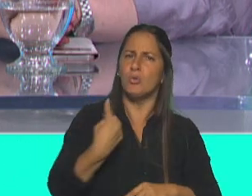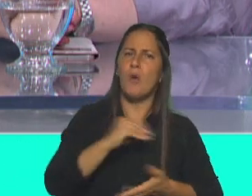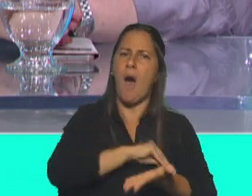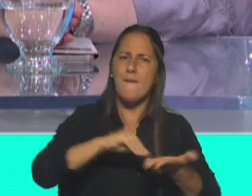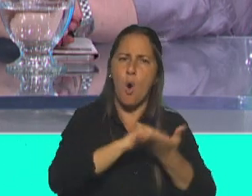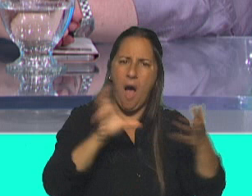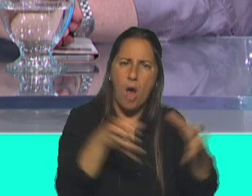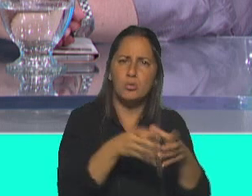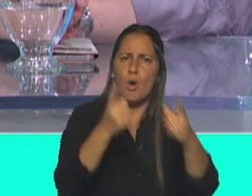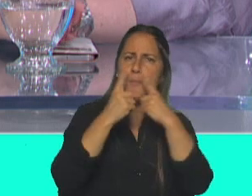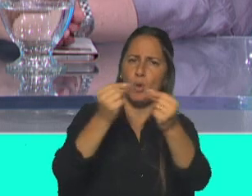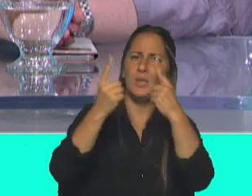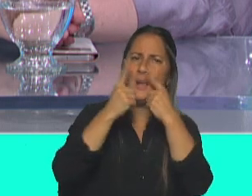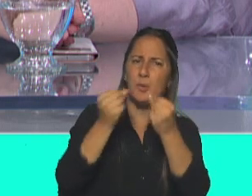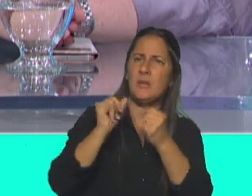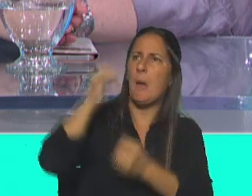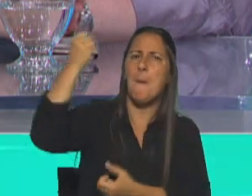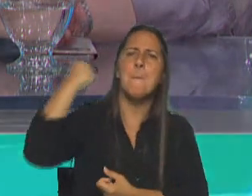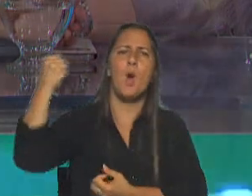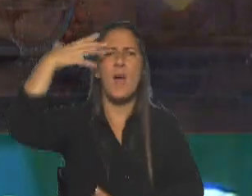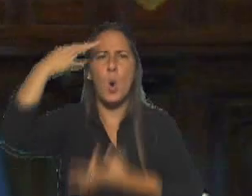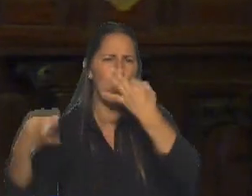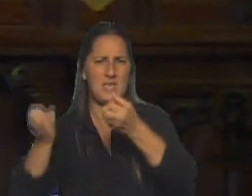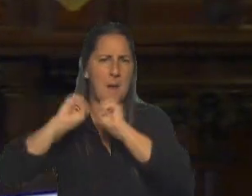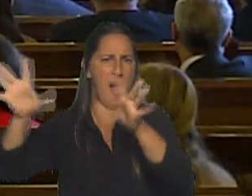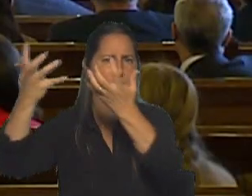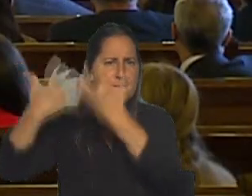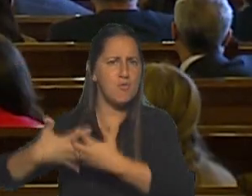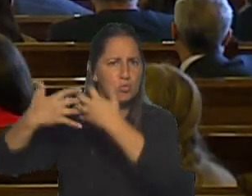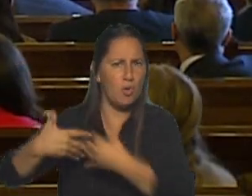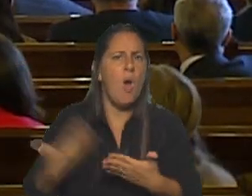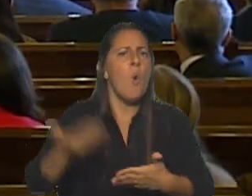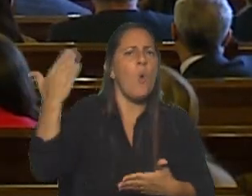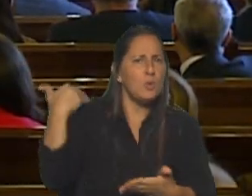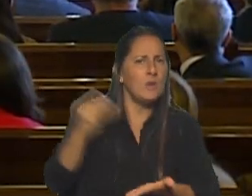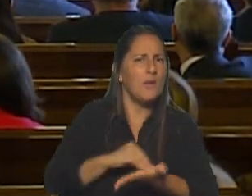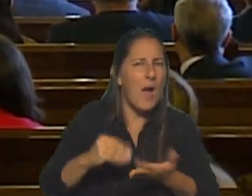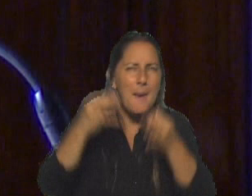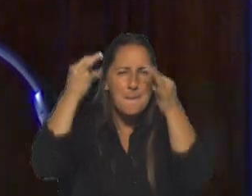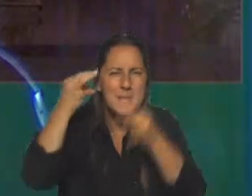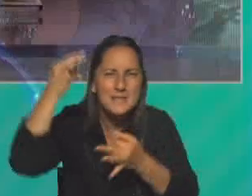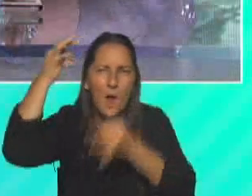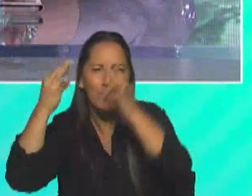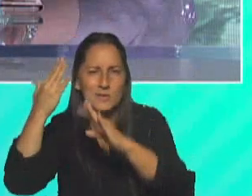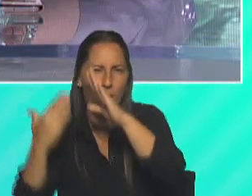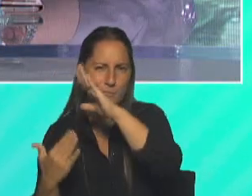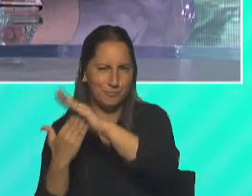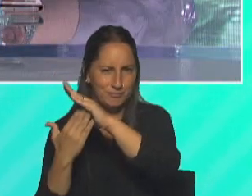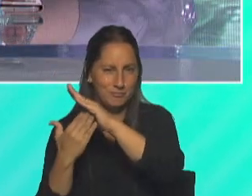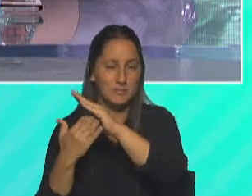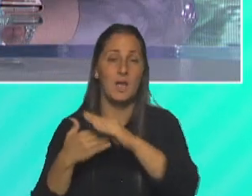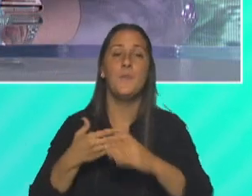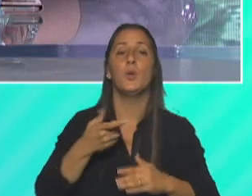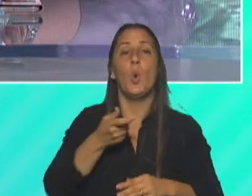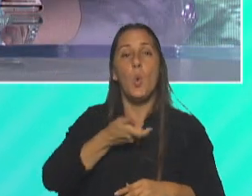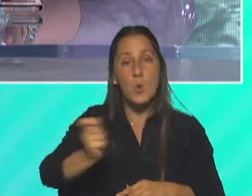protestando con el mal funcionamiento del Poder Judicial en general y de la Corte Suprema en particular? Mucho tiempo. Entonces, el juicio político